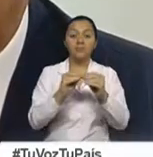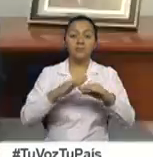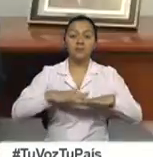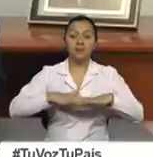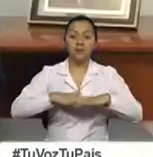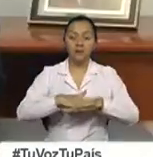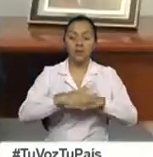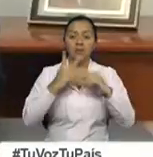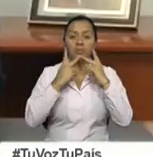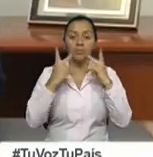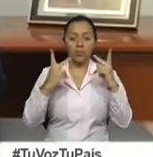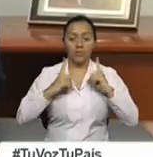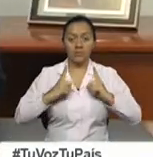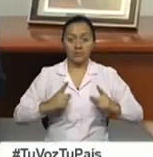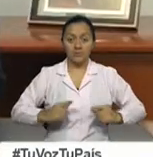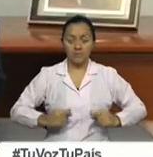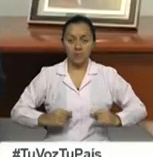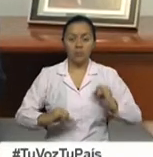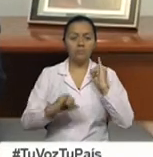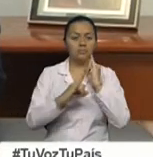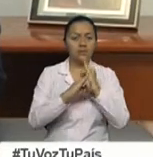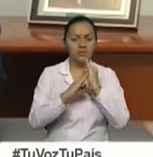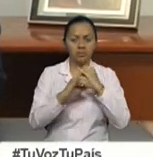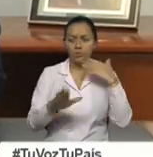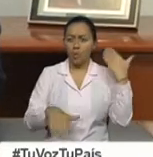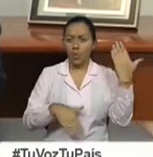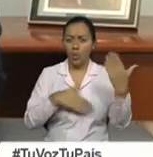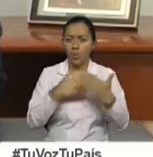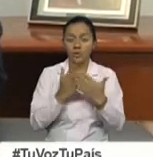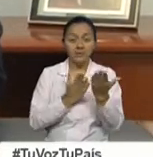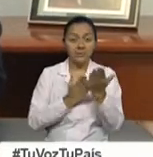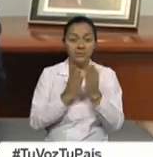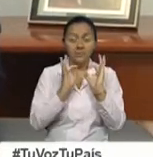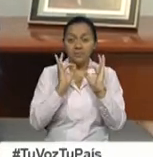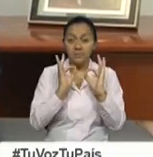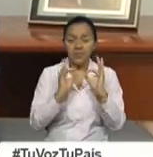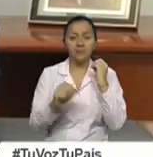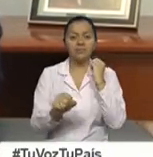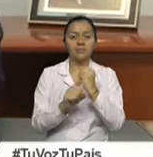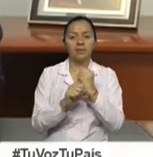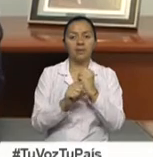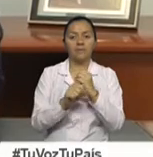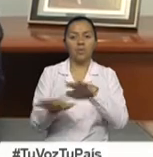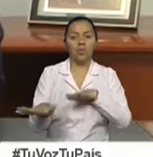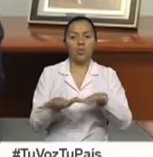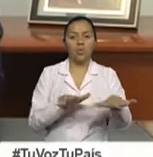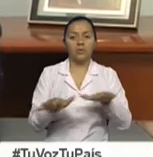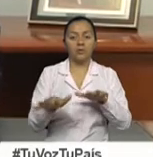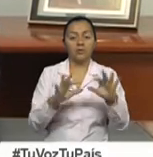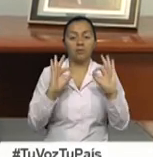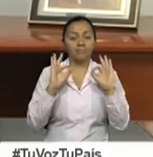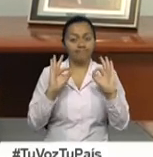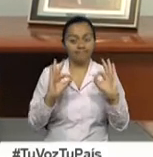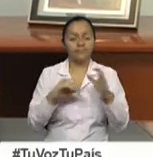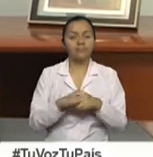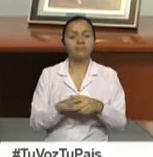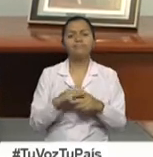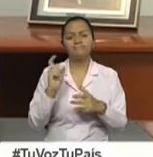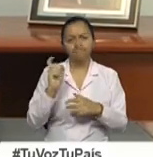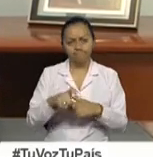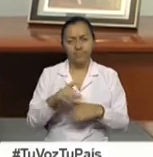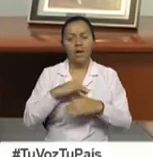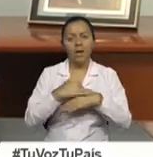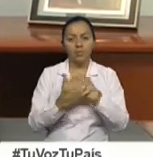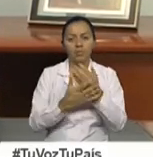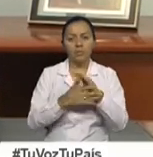de salud para que todas las instituciones que prestan este servicio trabajen de manera coordinada. Tenemos que aprovechar o mejorar